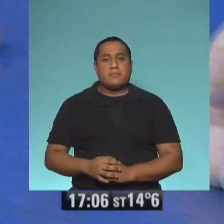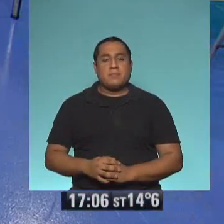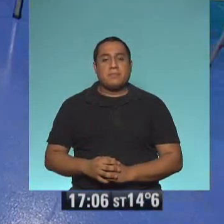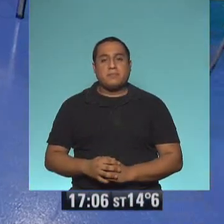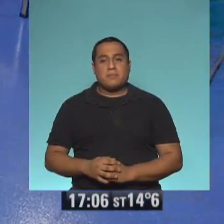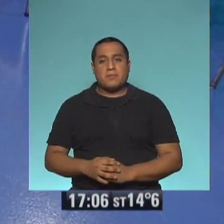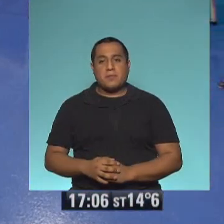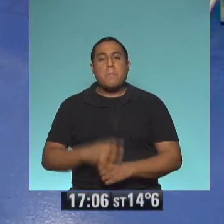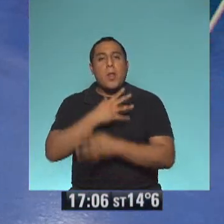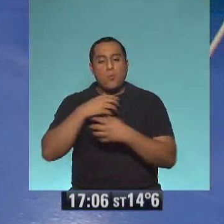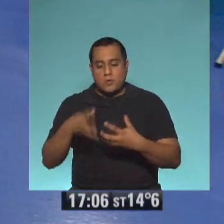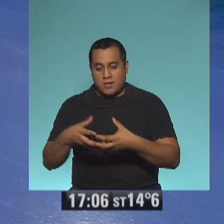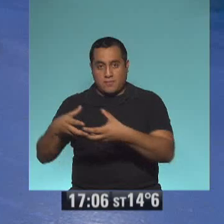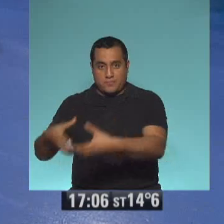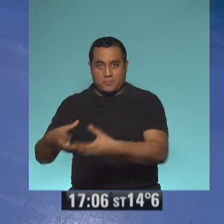agregar